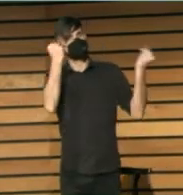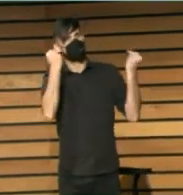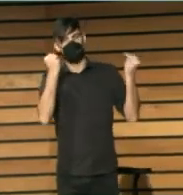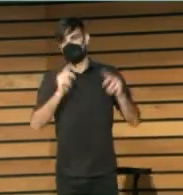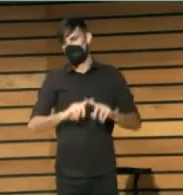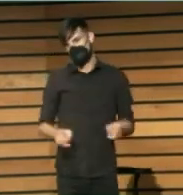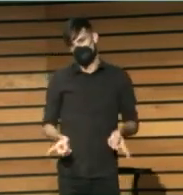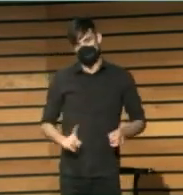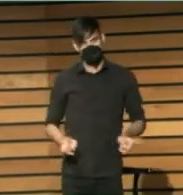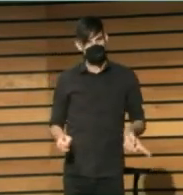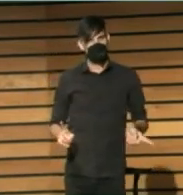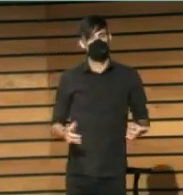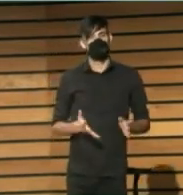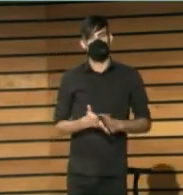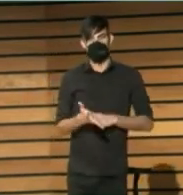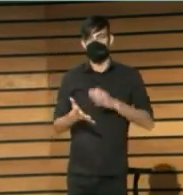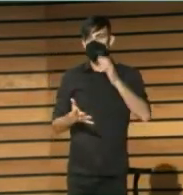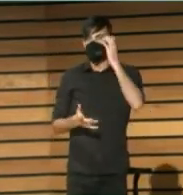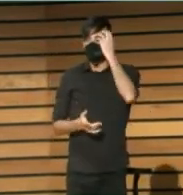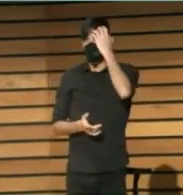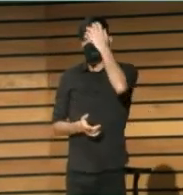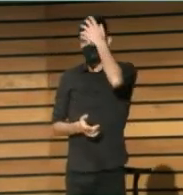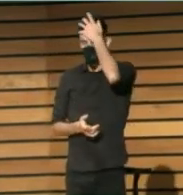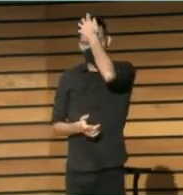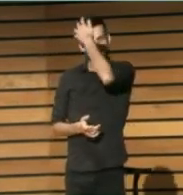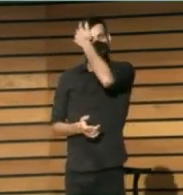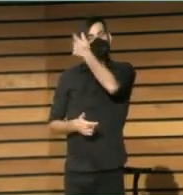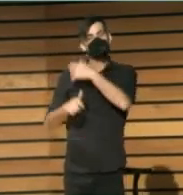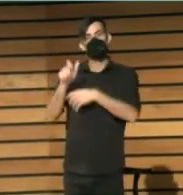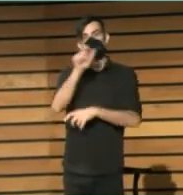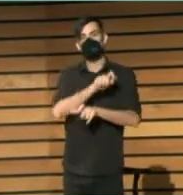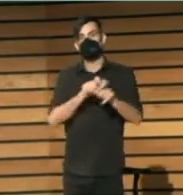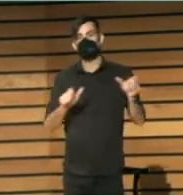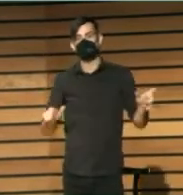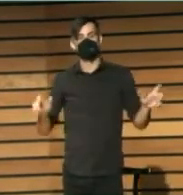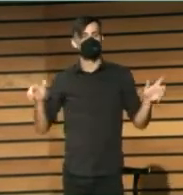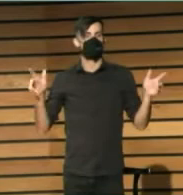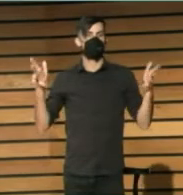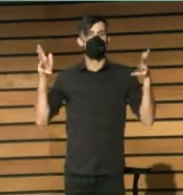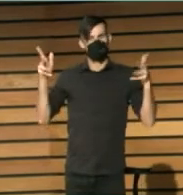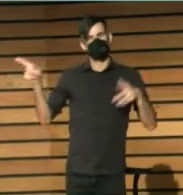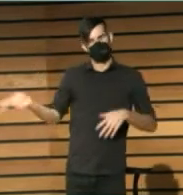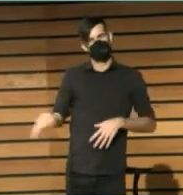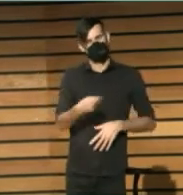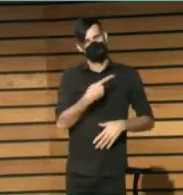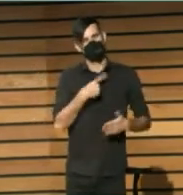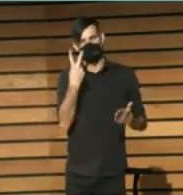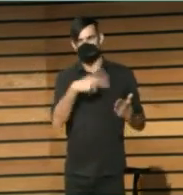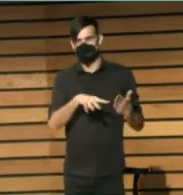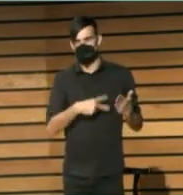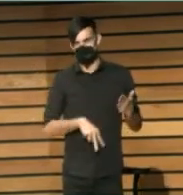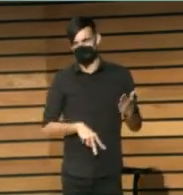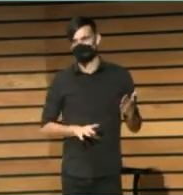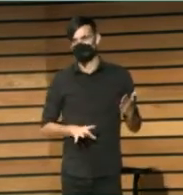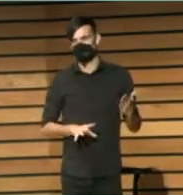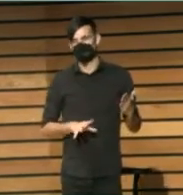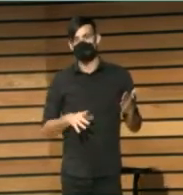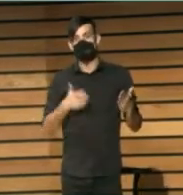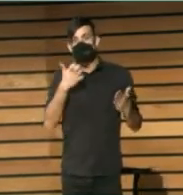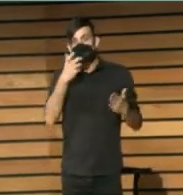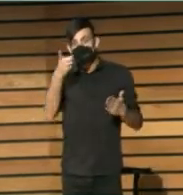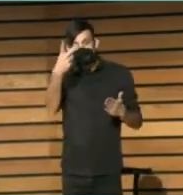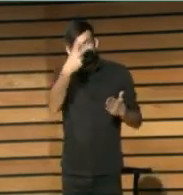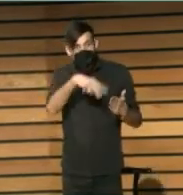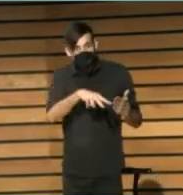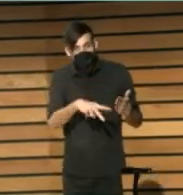sino que son personas que aconsejan leer para que los demás sean